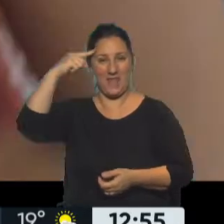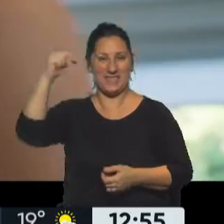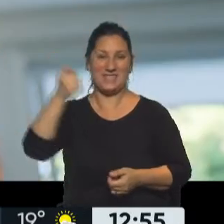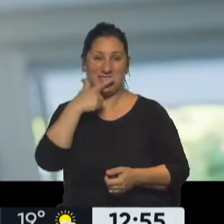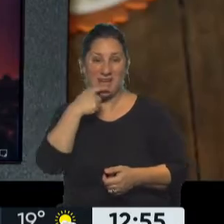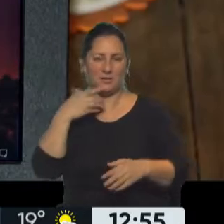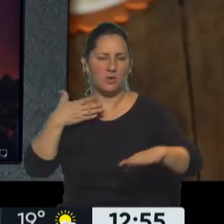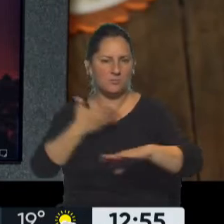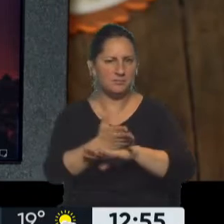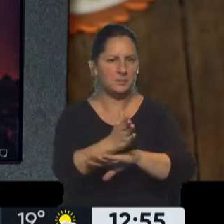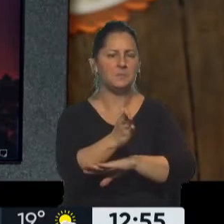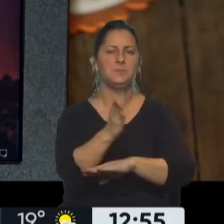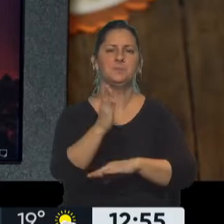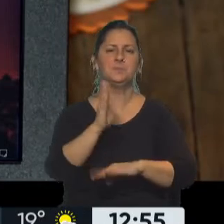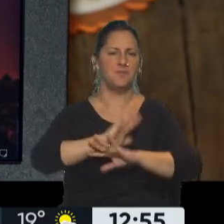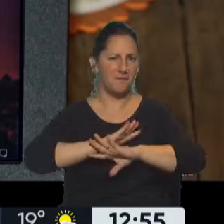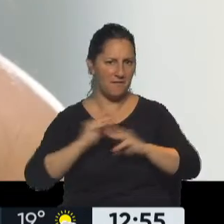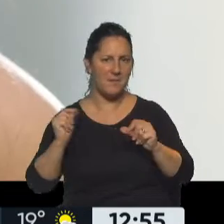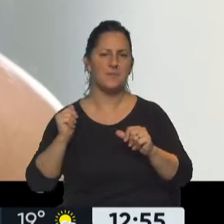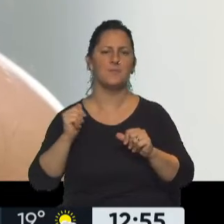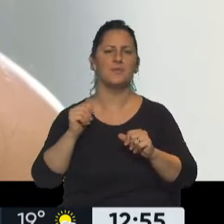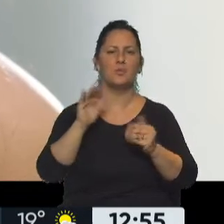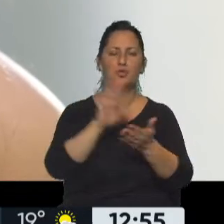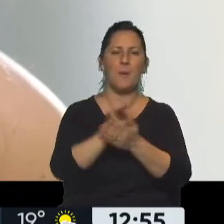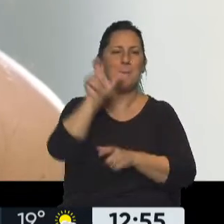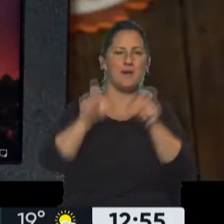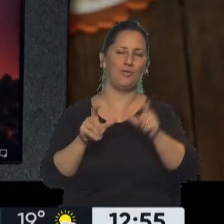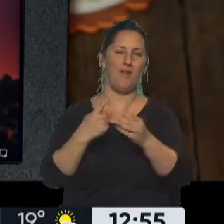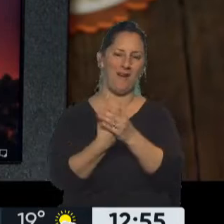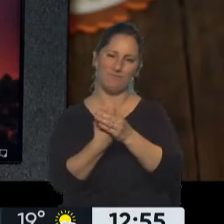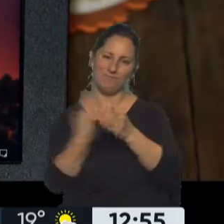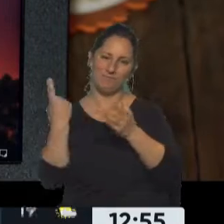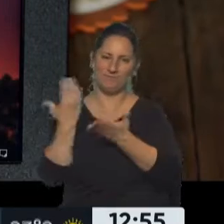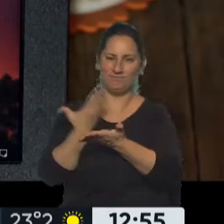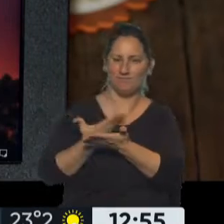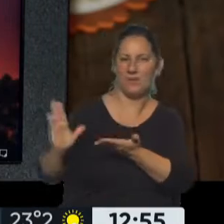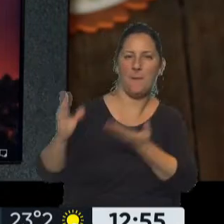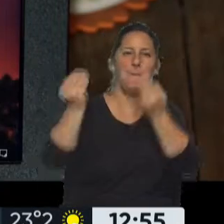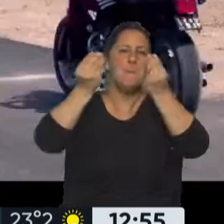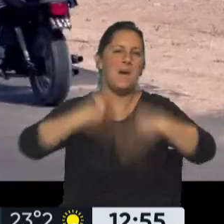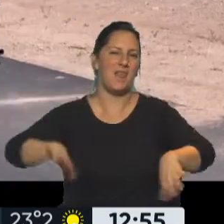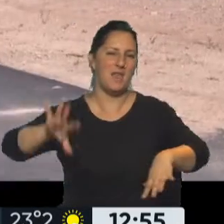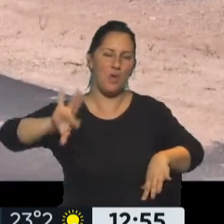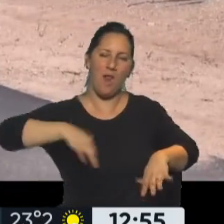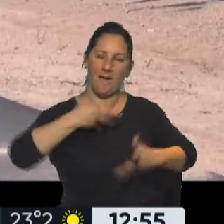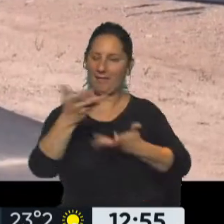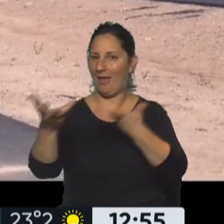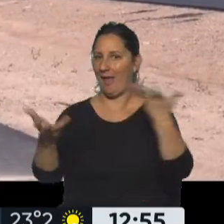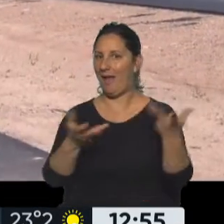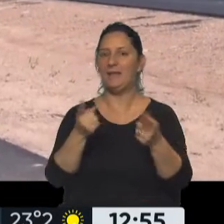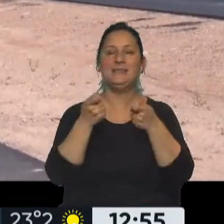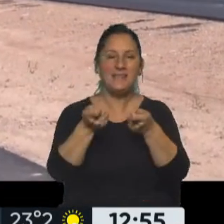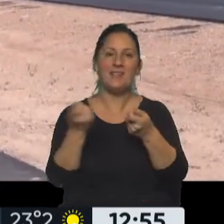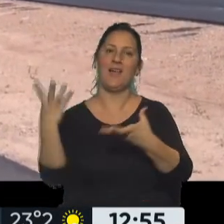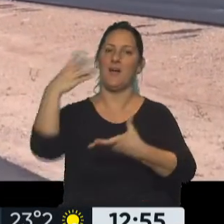ha dicho Luciano en algunas entrevistas Es sobre los excluidos no sobre andar un poco muerto por la vida también y tratando de lograr la